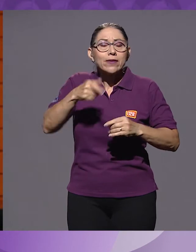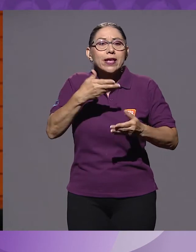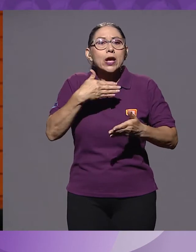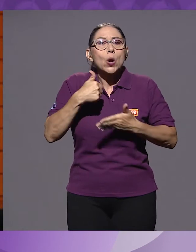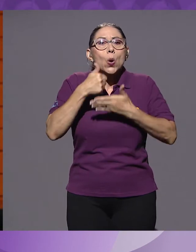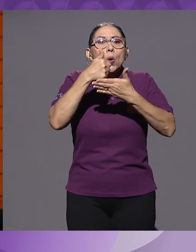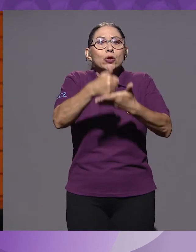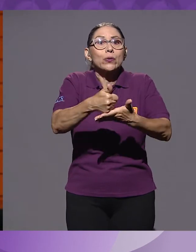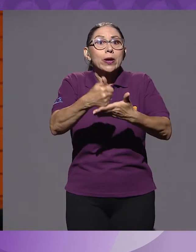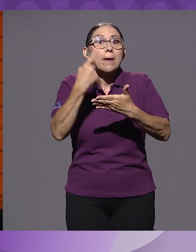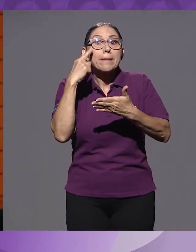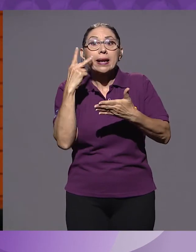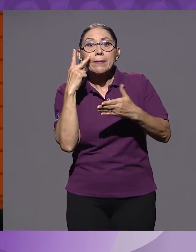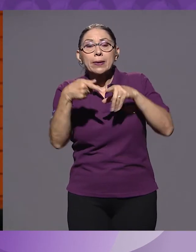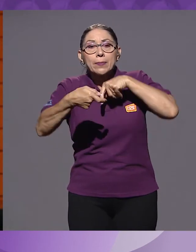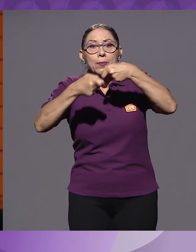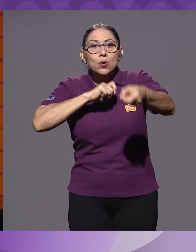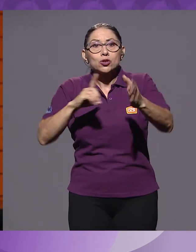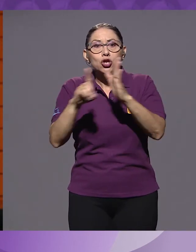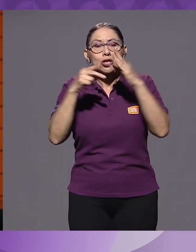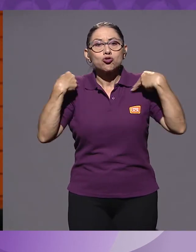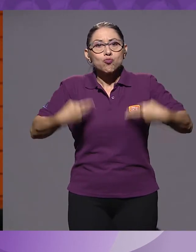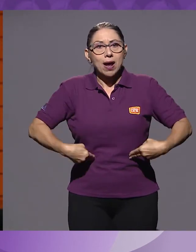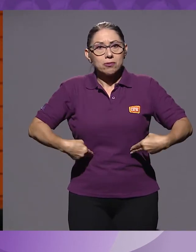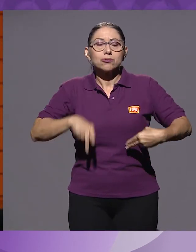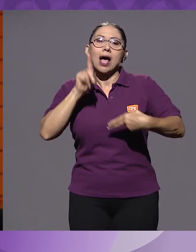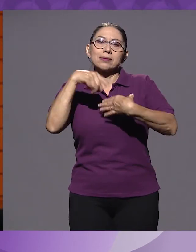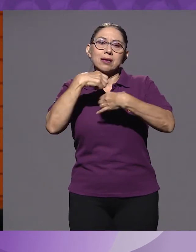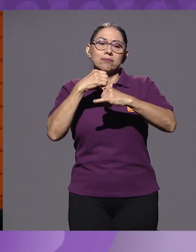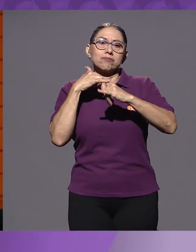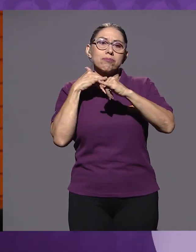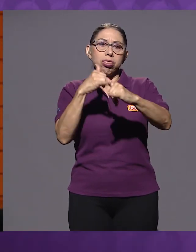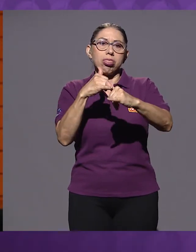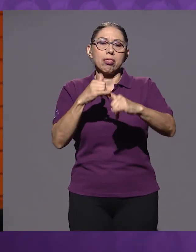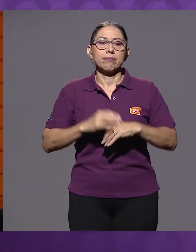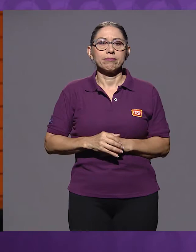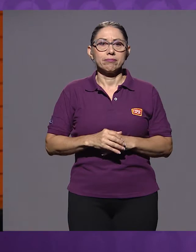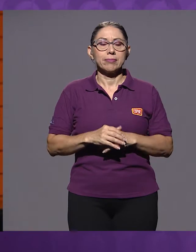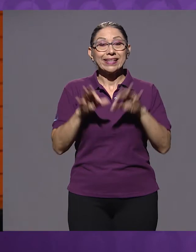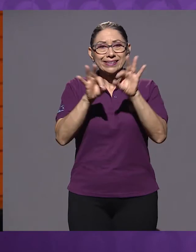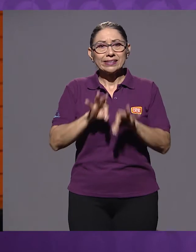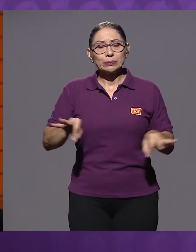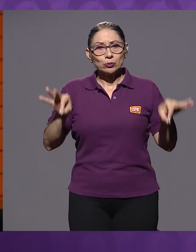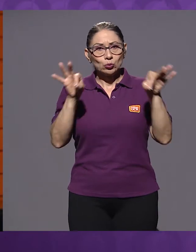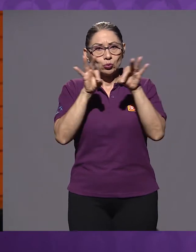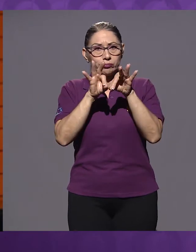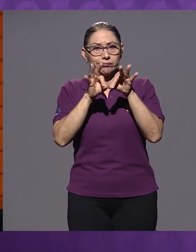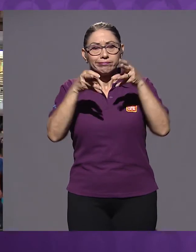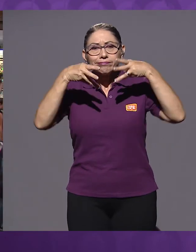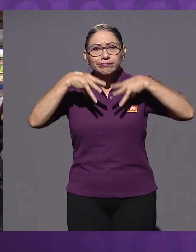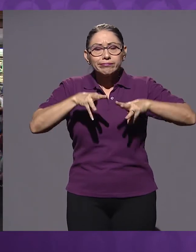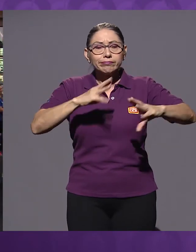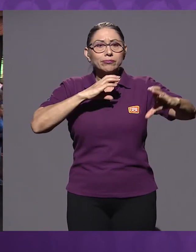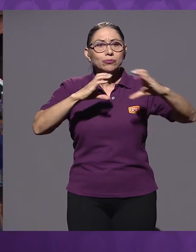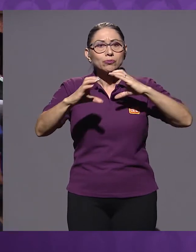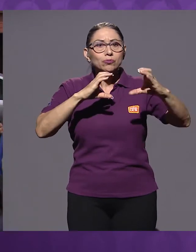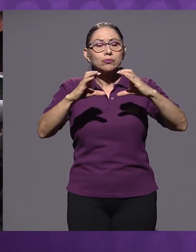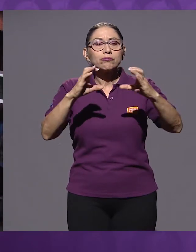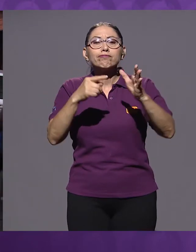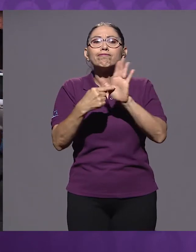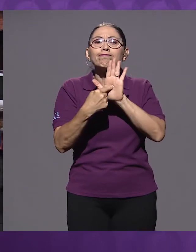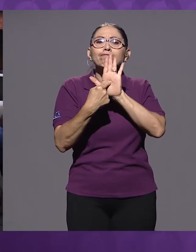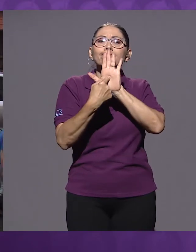de la violación de los derechos humanos. Es fundamental porque los medios de comunicación ponen en